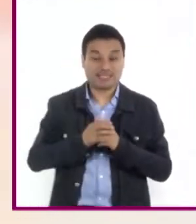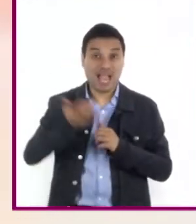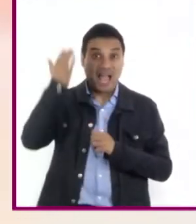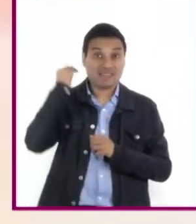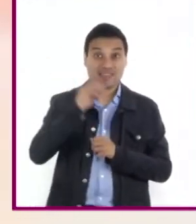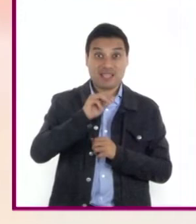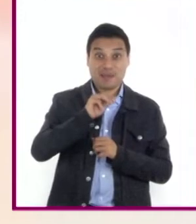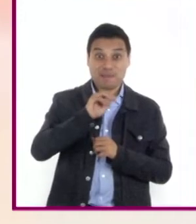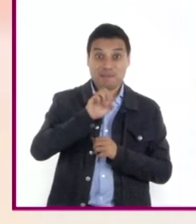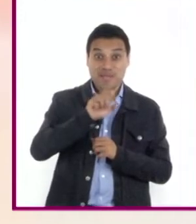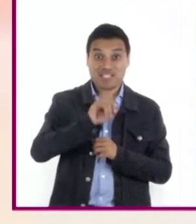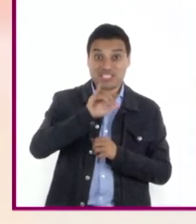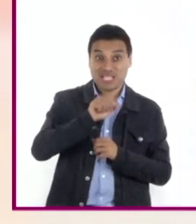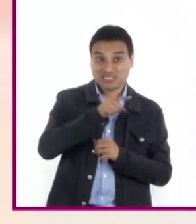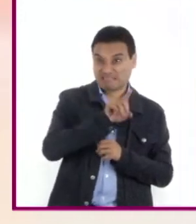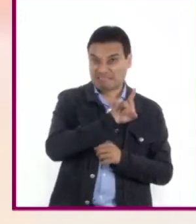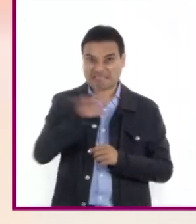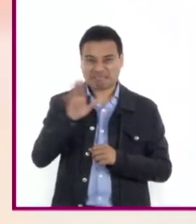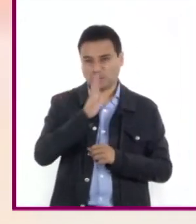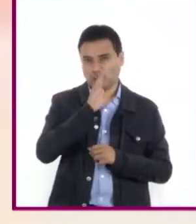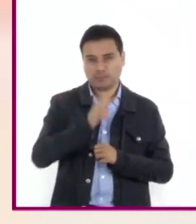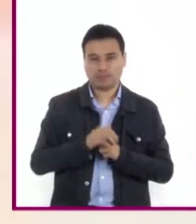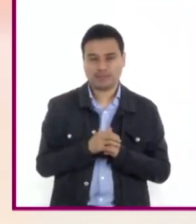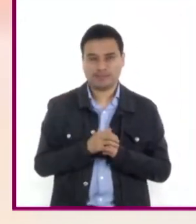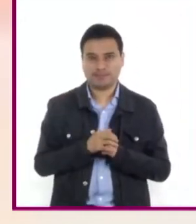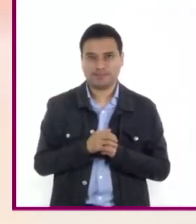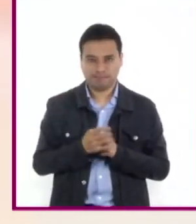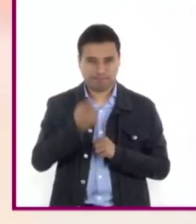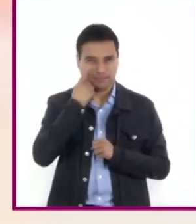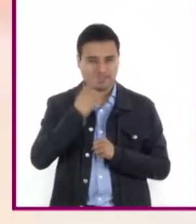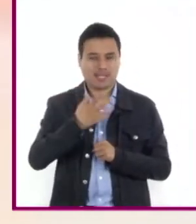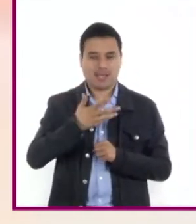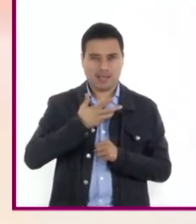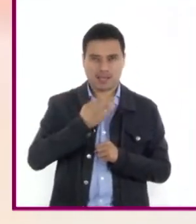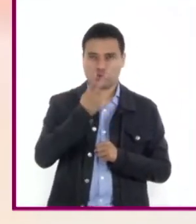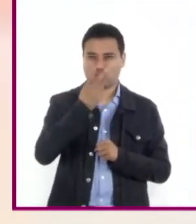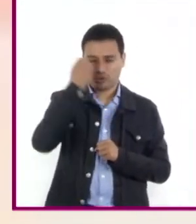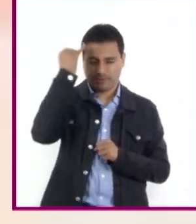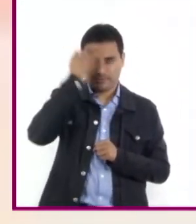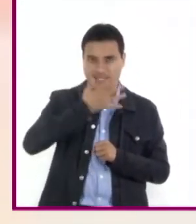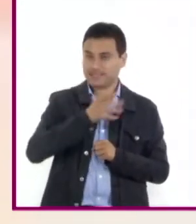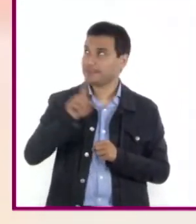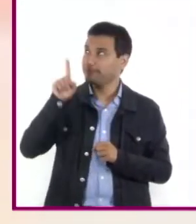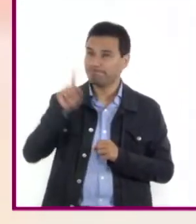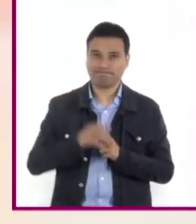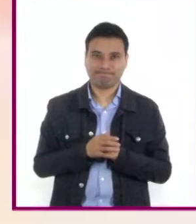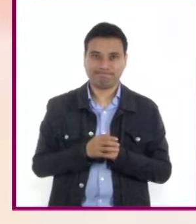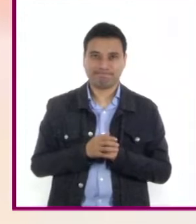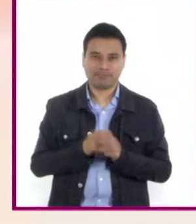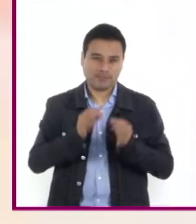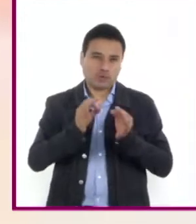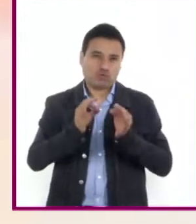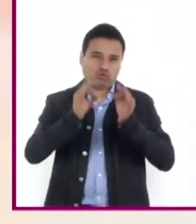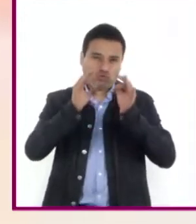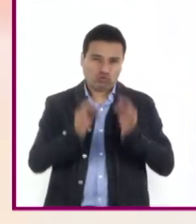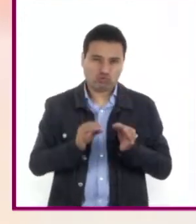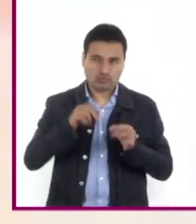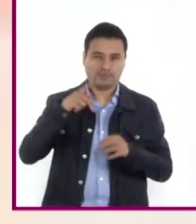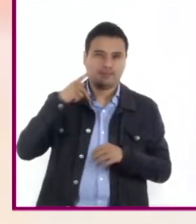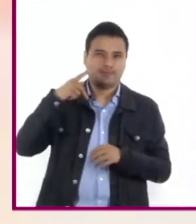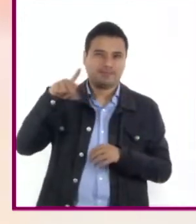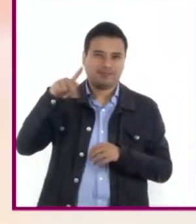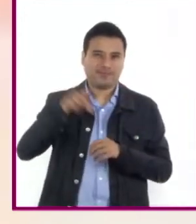no pudieron someter. Aquí tengo 2 imágenes que se encuentran en la mediateca del Instituto Nacional